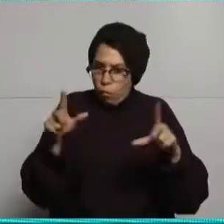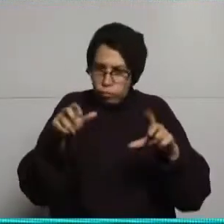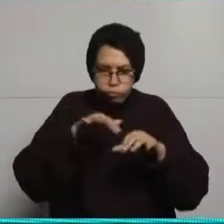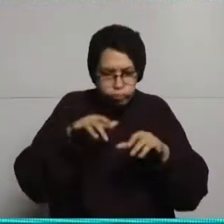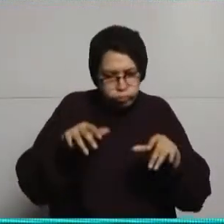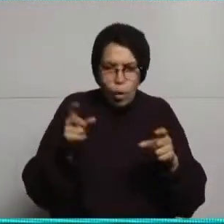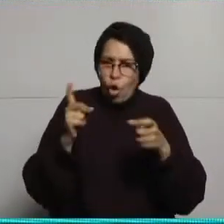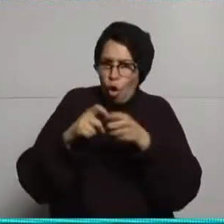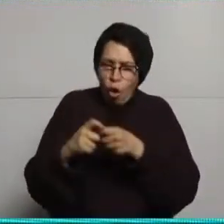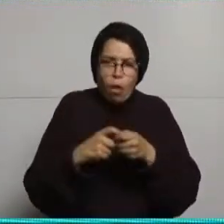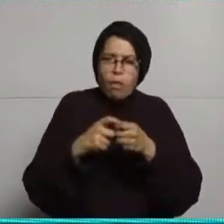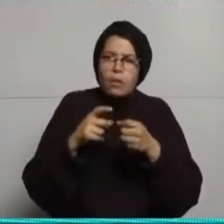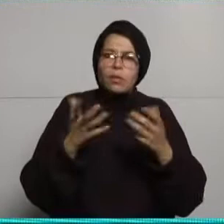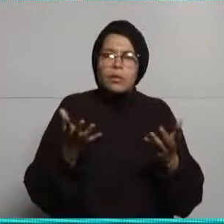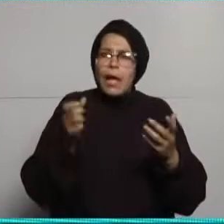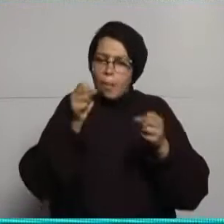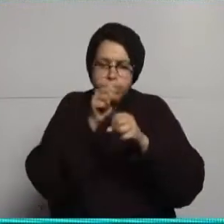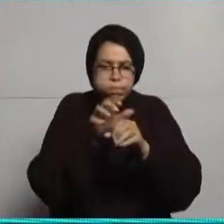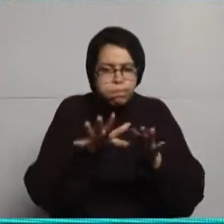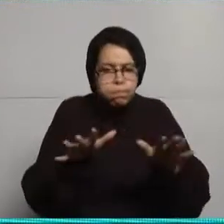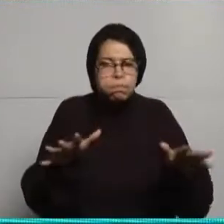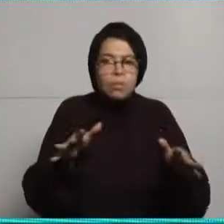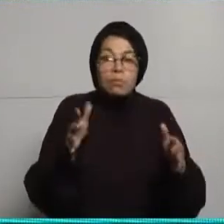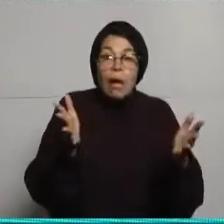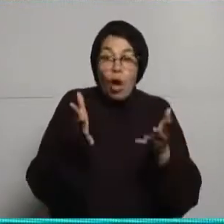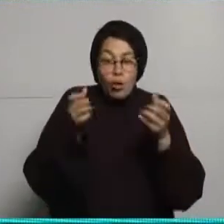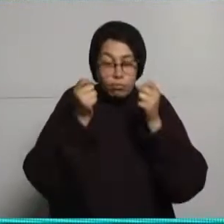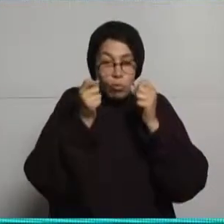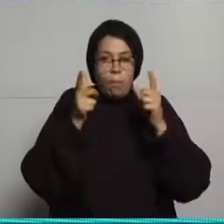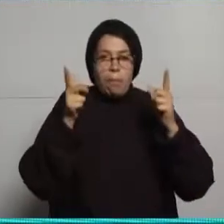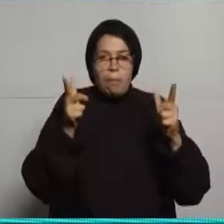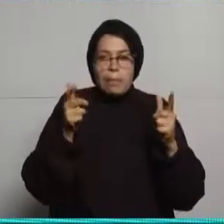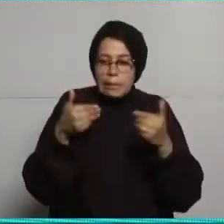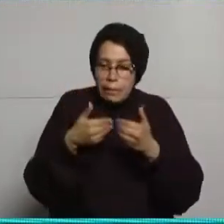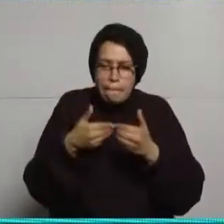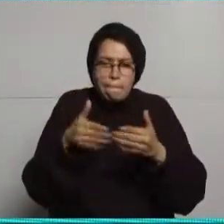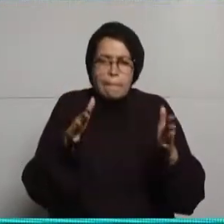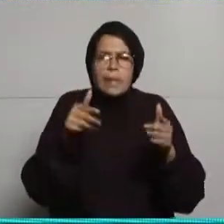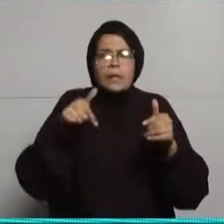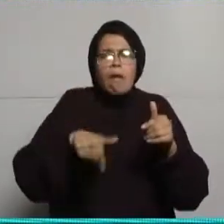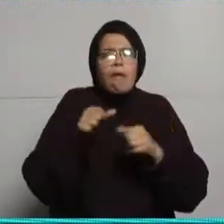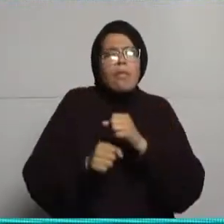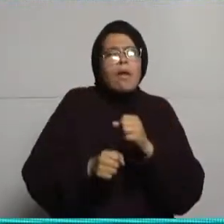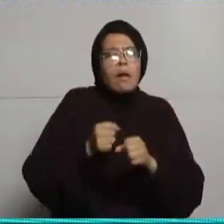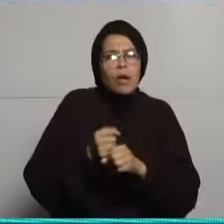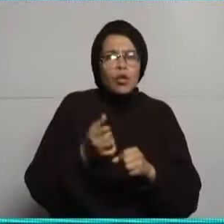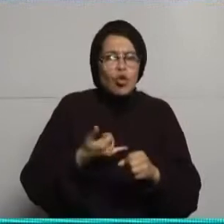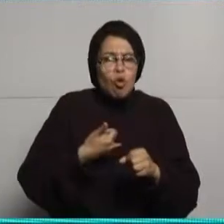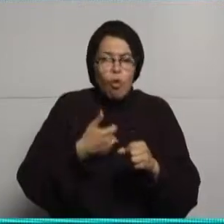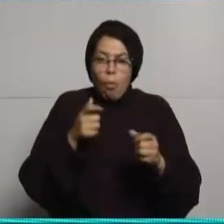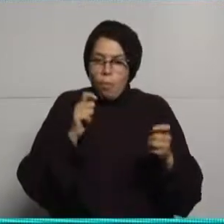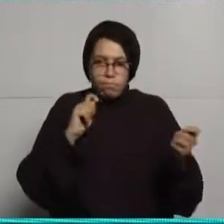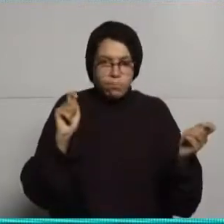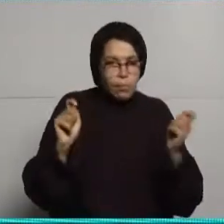vimos con la sorpresa de tener que iniciar un ciclo. En principio no teníamos que hacer un ciclo este año. Con este cambio